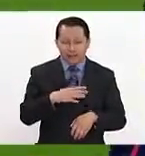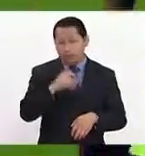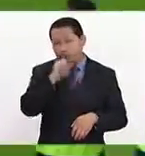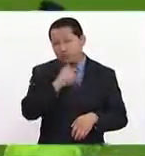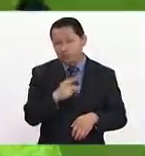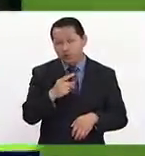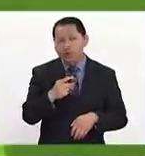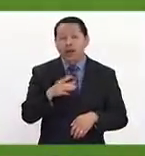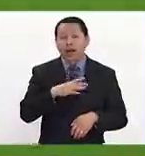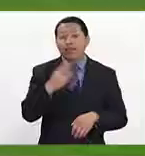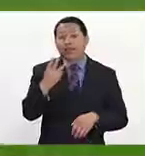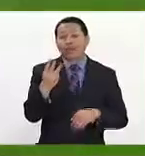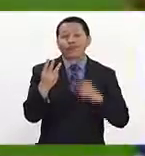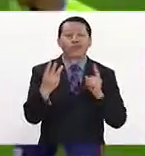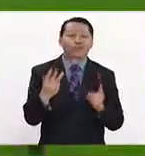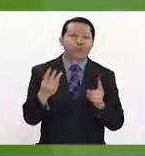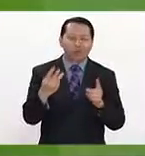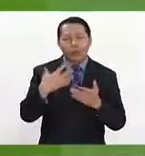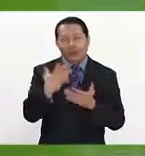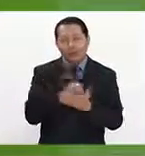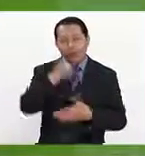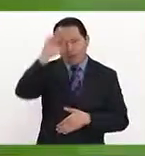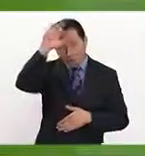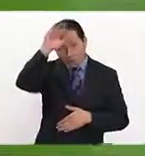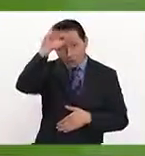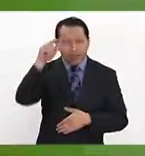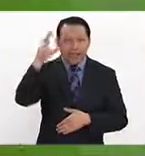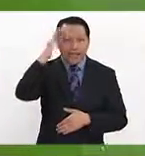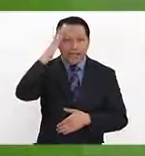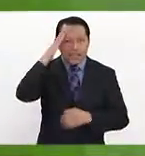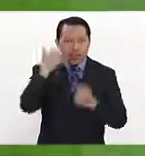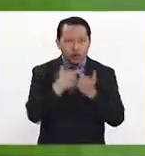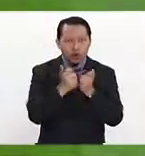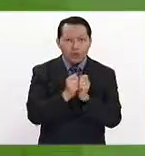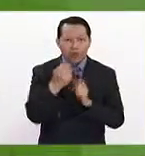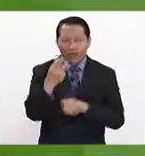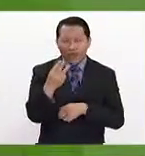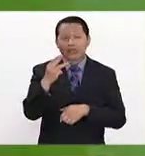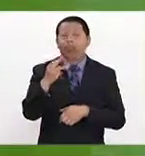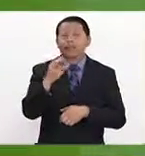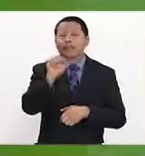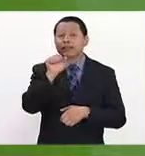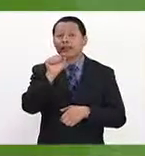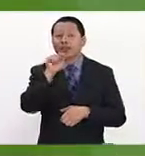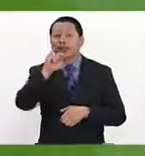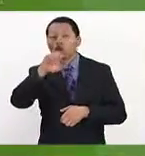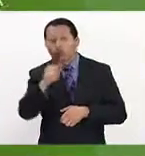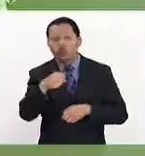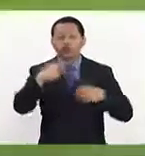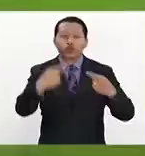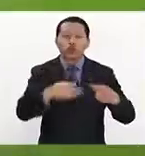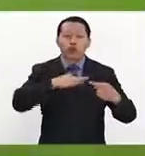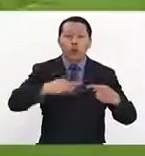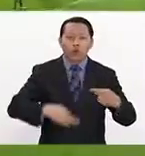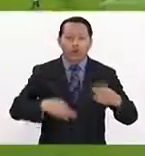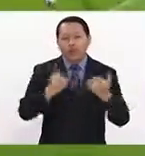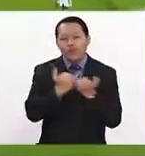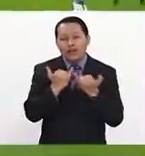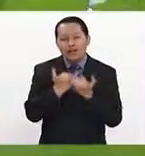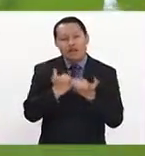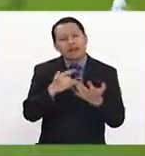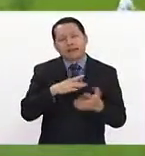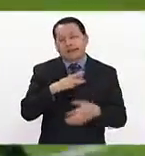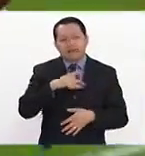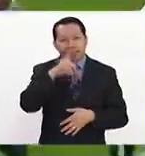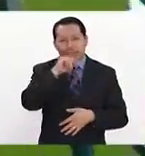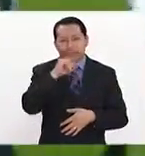fue suficiente, pierde 3-1, gana Monterrey y son líderes del grupo 3. Santos en contra de Toluca, muchas indisciplinas con el